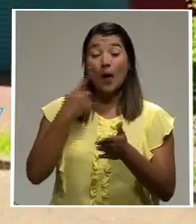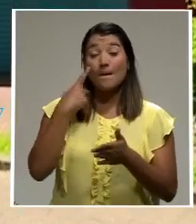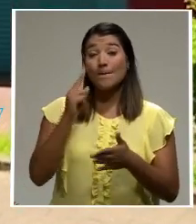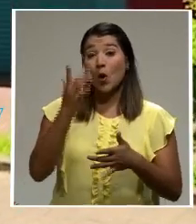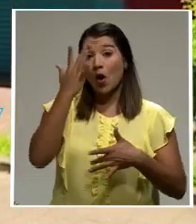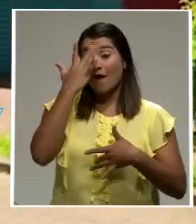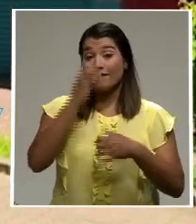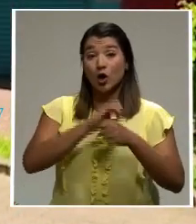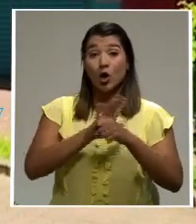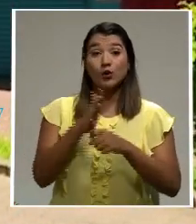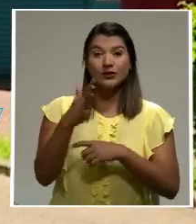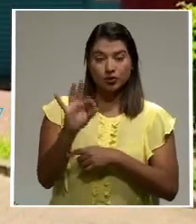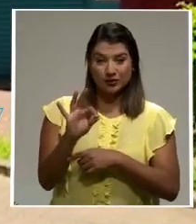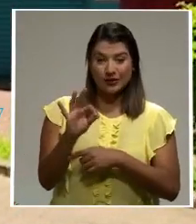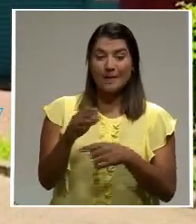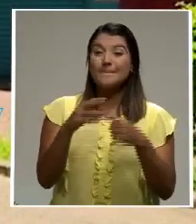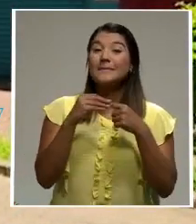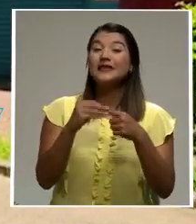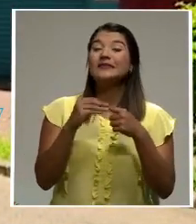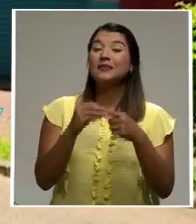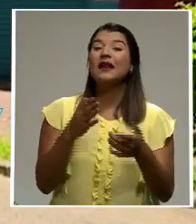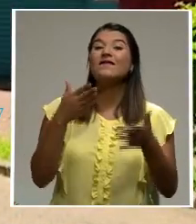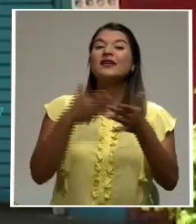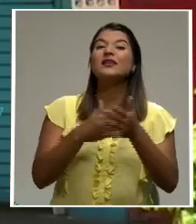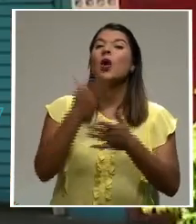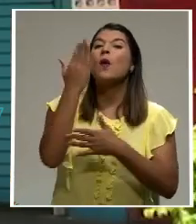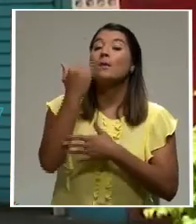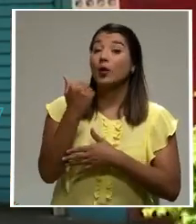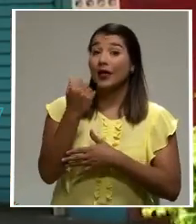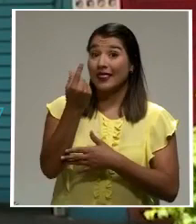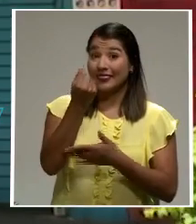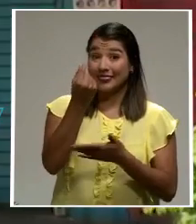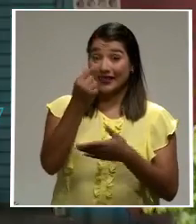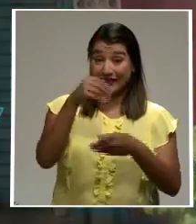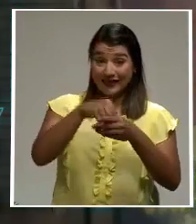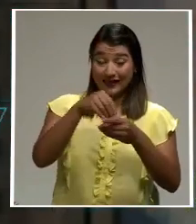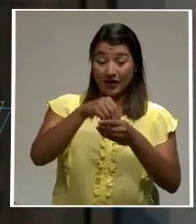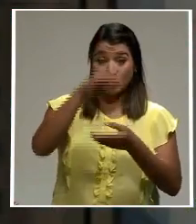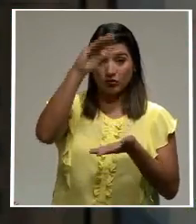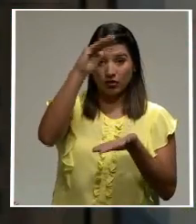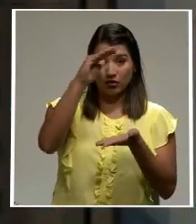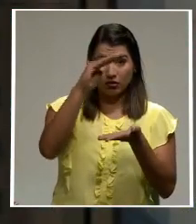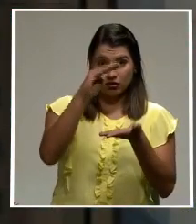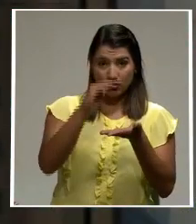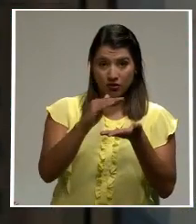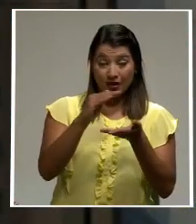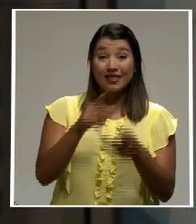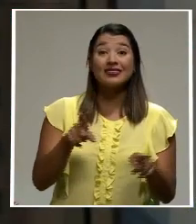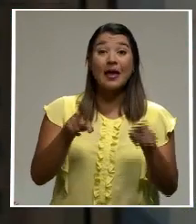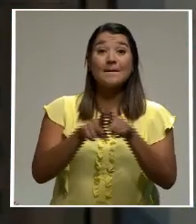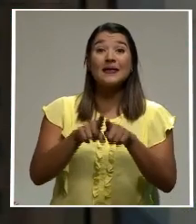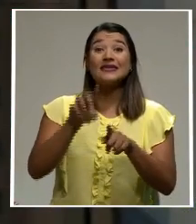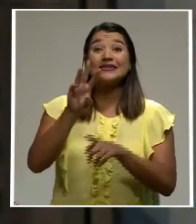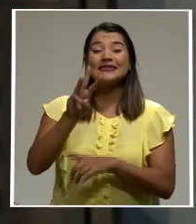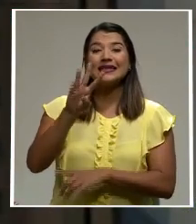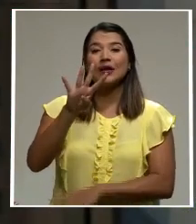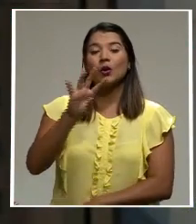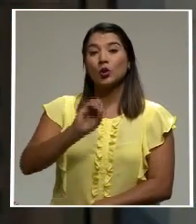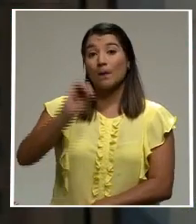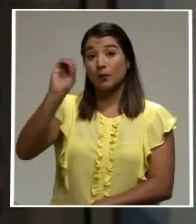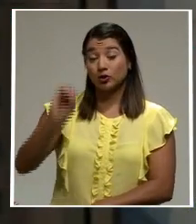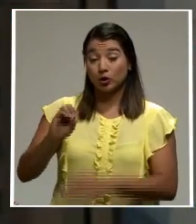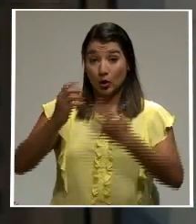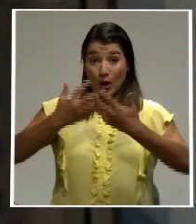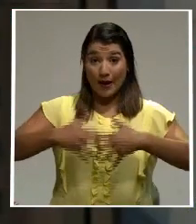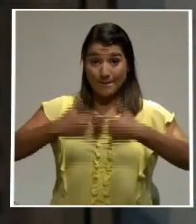y entre las principales consecuencias es la reducción de los ingresos. Además, se revela que el 64% de las